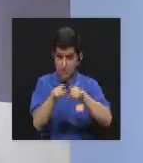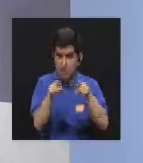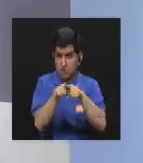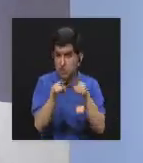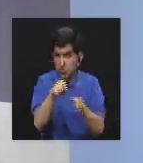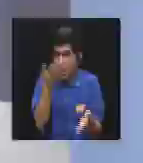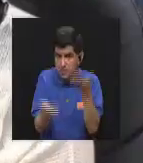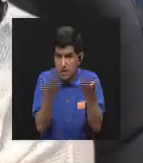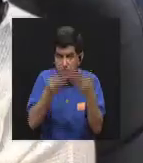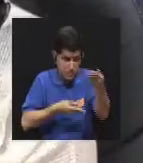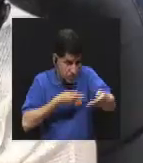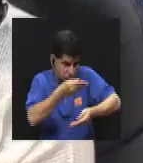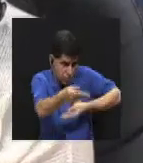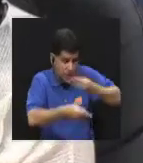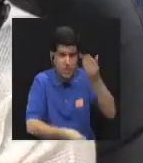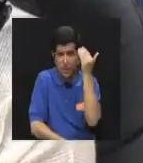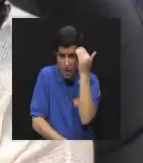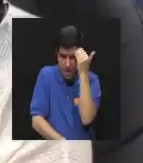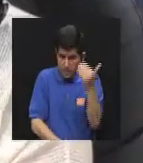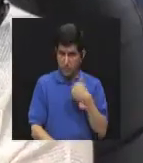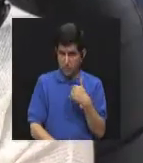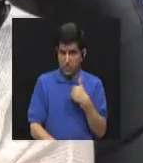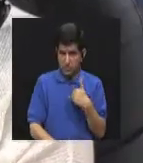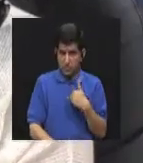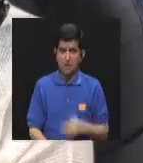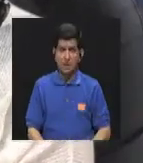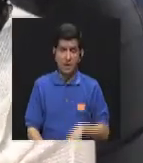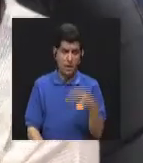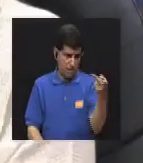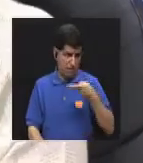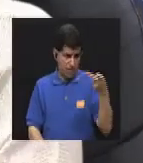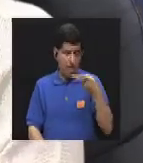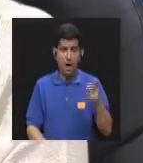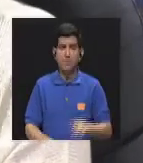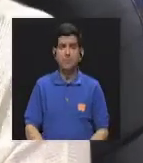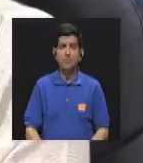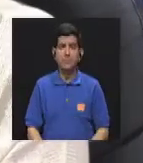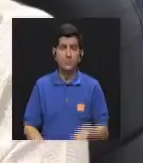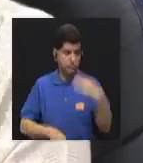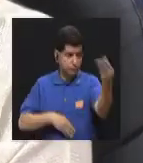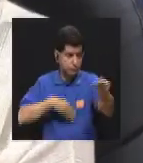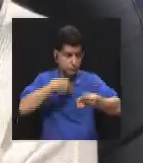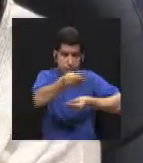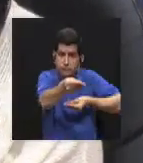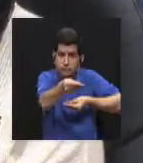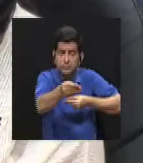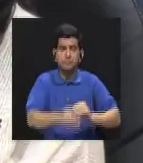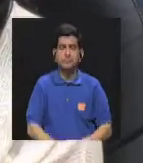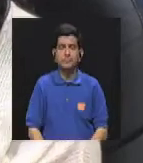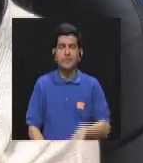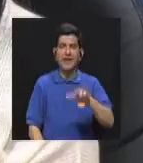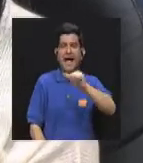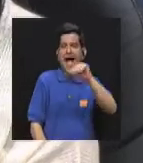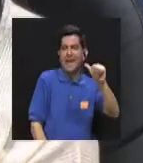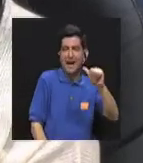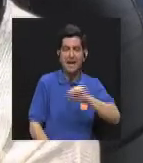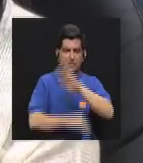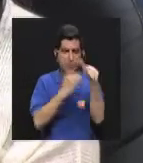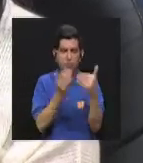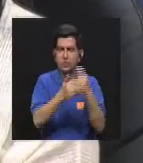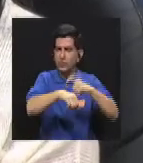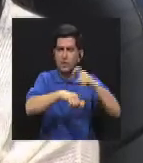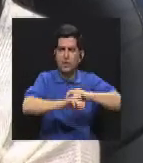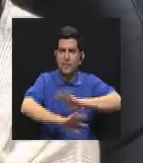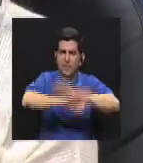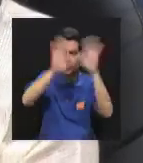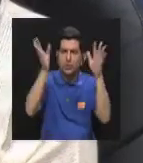decirlo. O sea, hay un intercambio de conocimientos, inclusive, de ustedes hacia ellos, exacto, y de ellos hacia ustedes, por exacto. supuesto. Alejandro, en todo momento estaba claro que